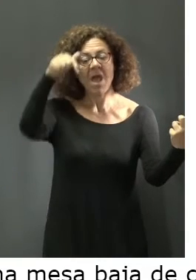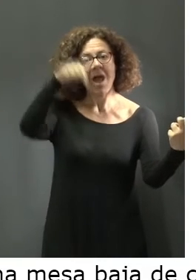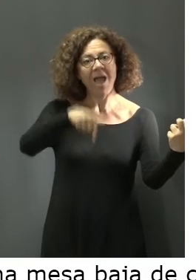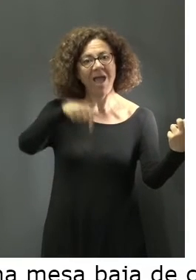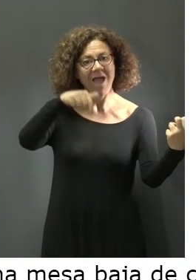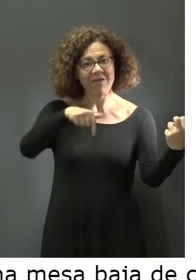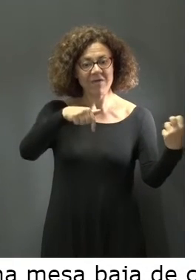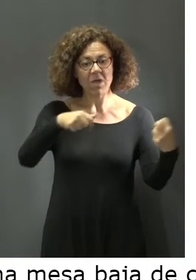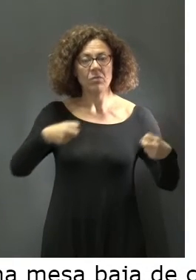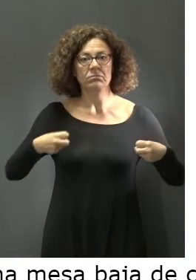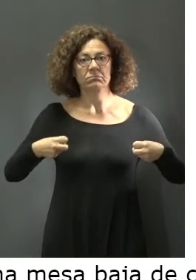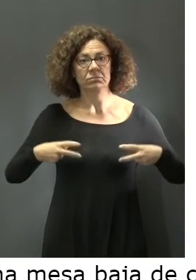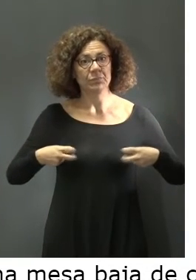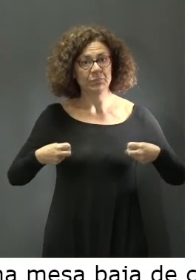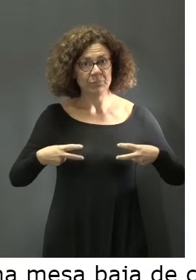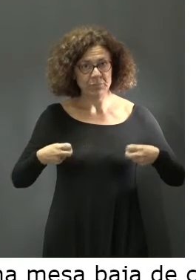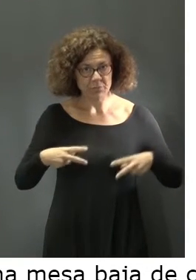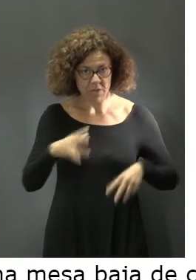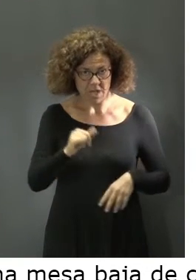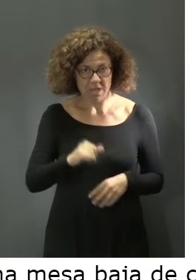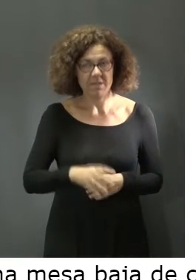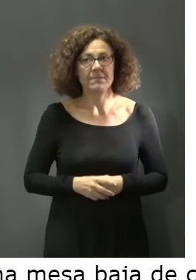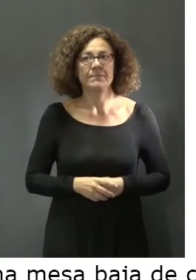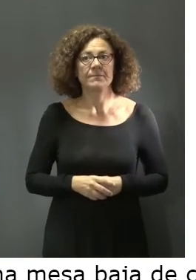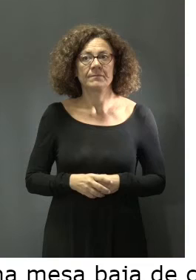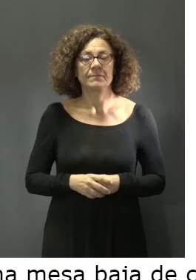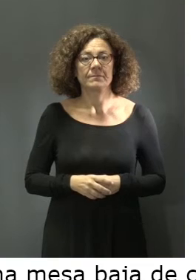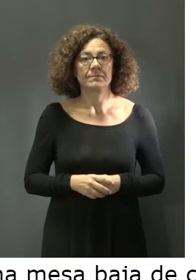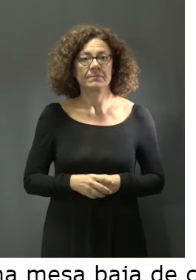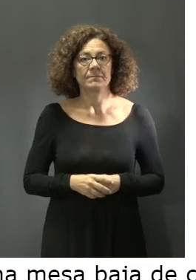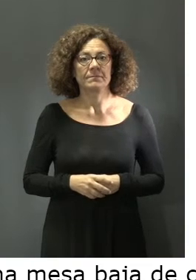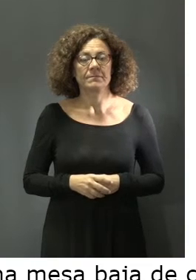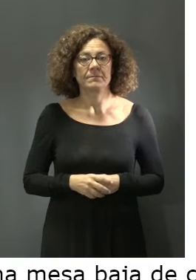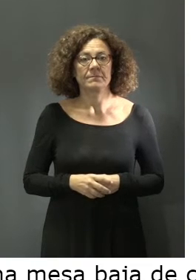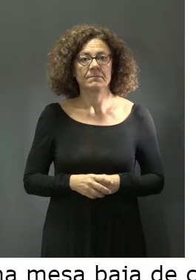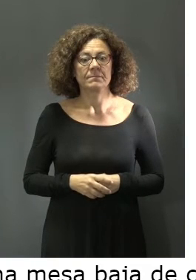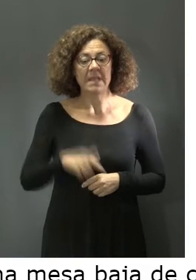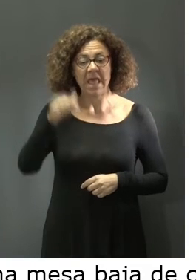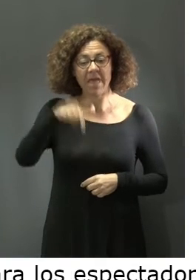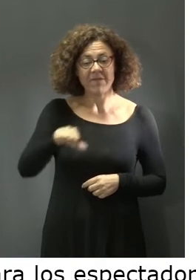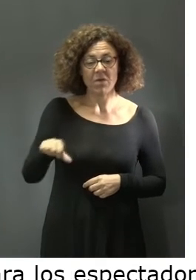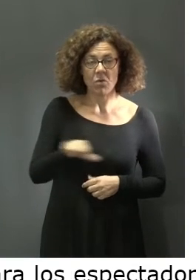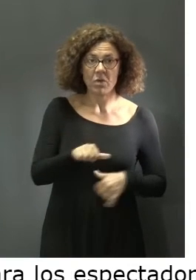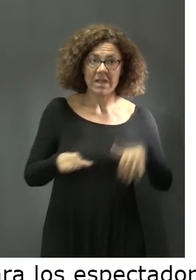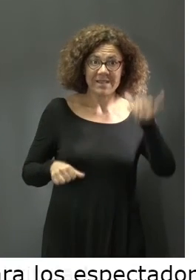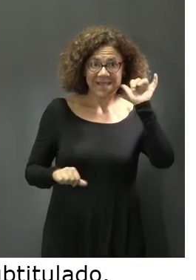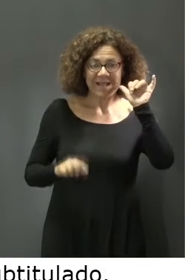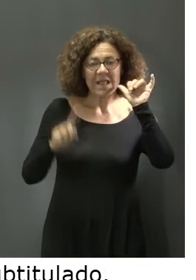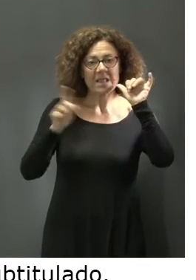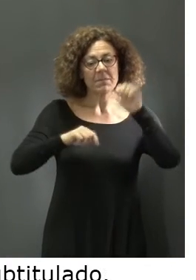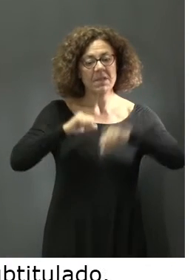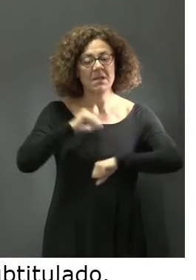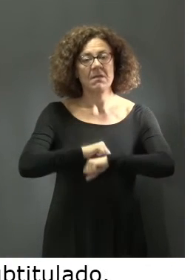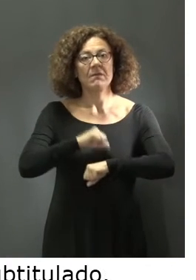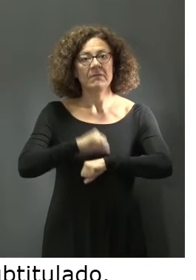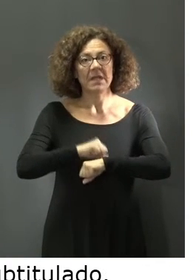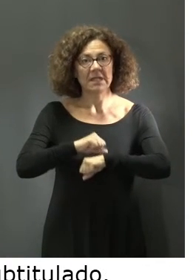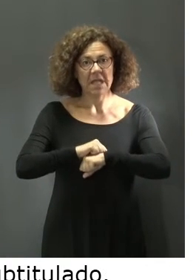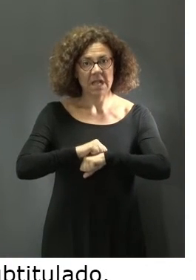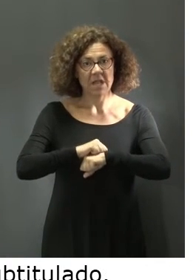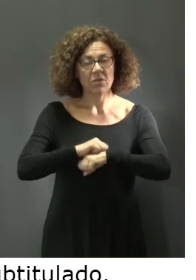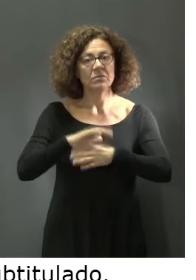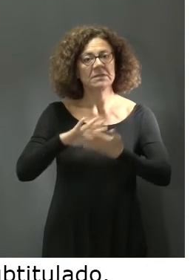de la pantalla encontrarán el subtitulado. En la esquina inferior izquierda tienen una ventana con